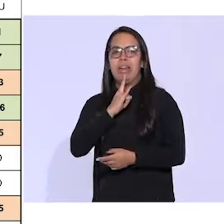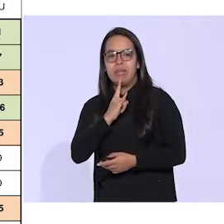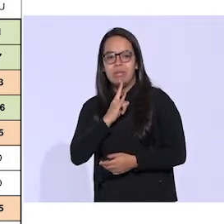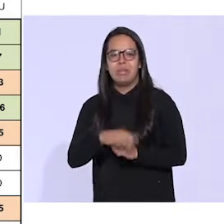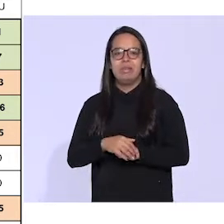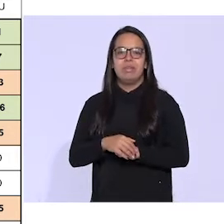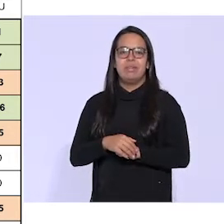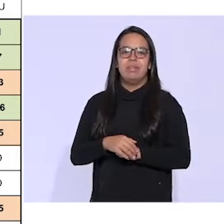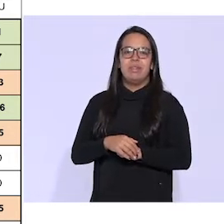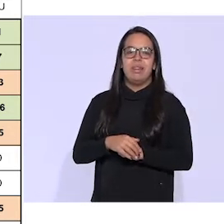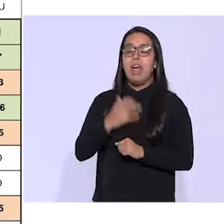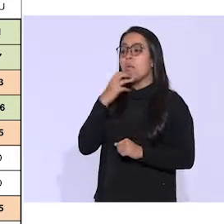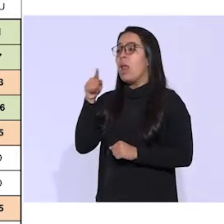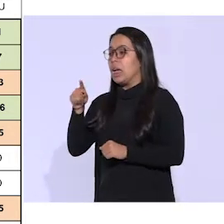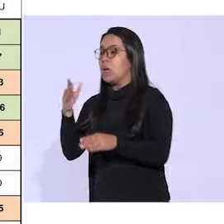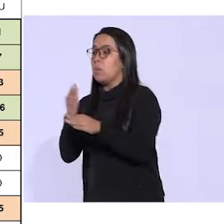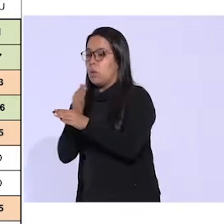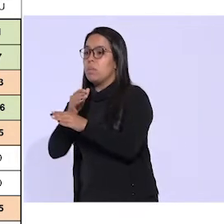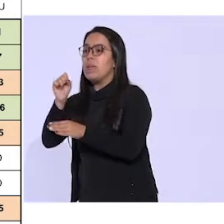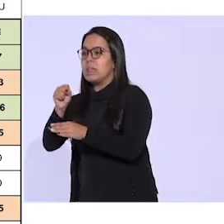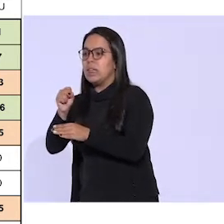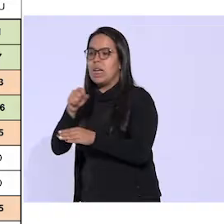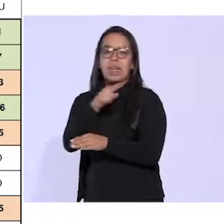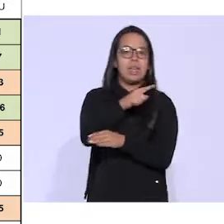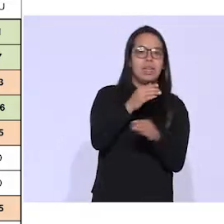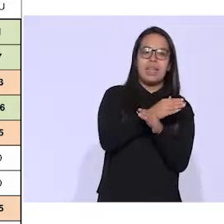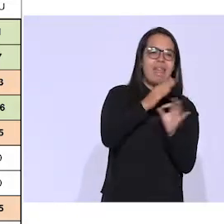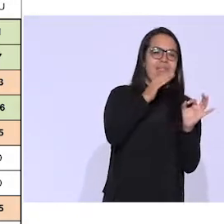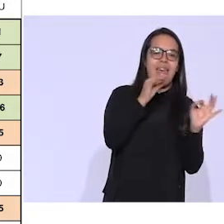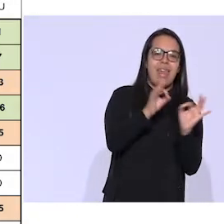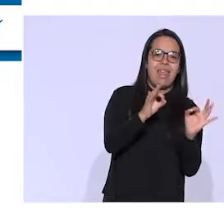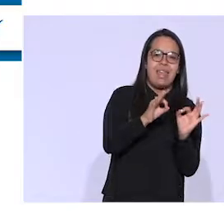en uno no lo es en el otro y al revés.